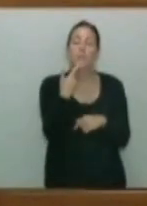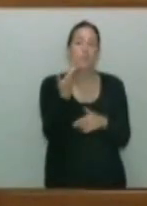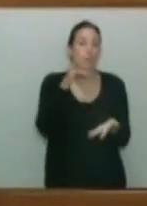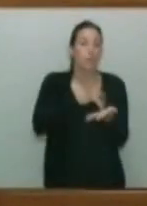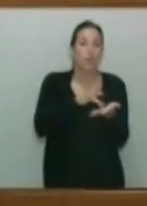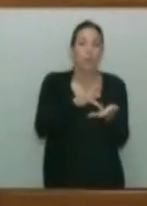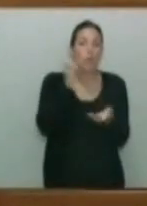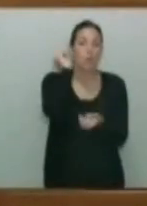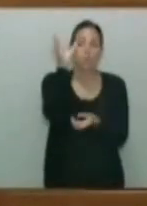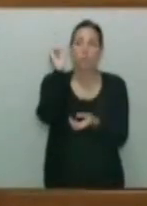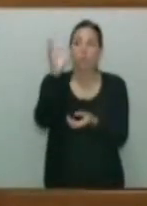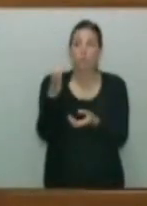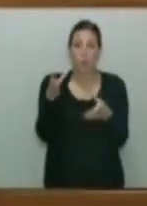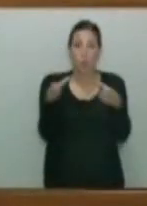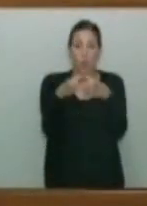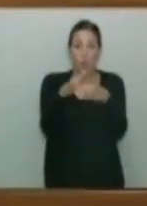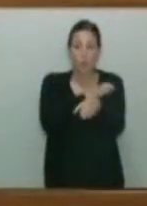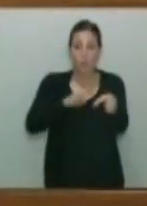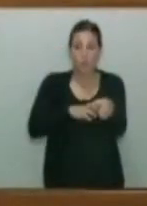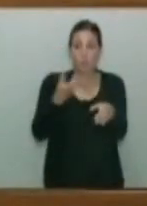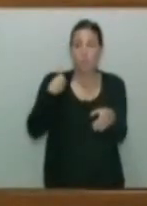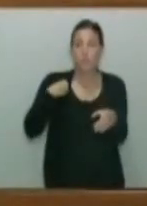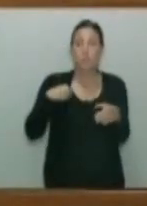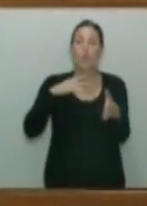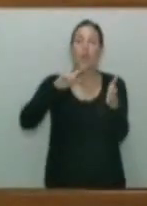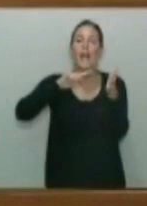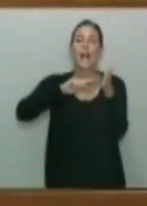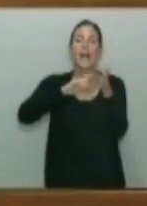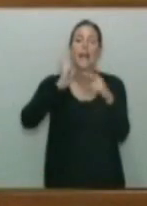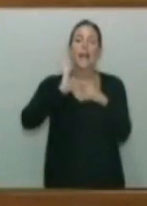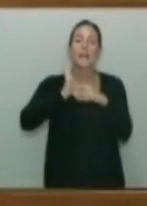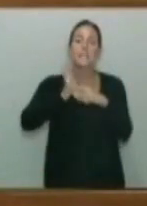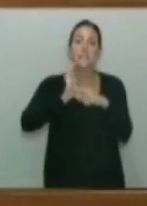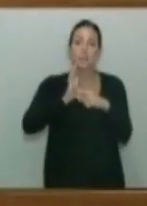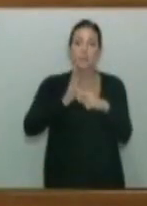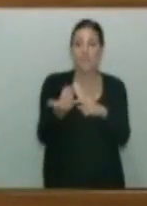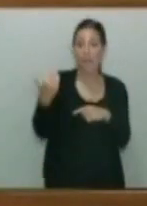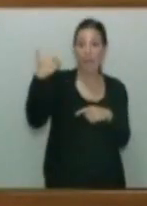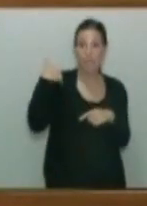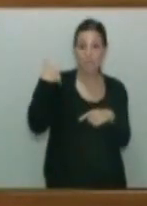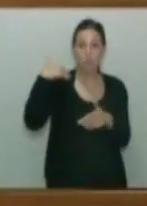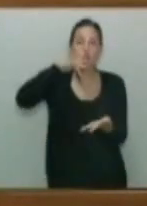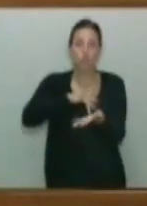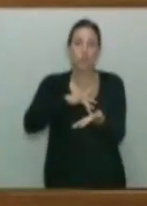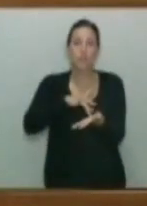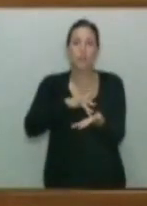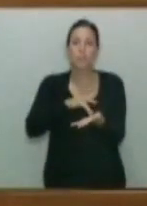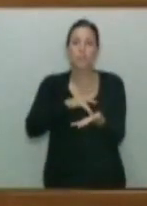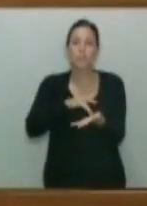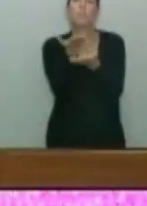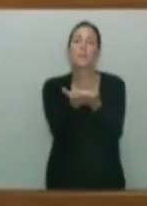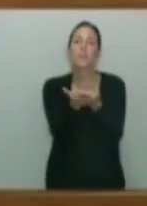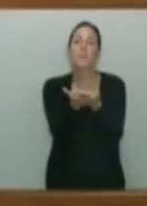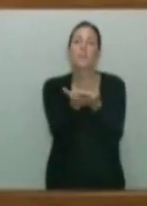y donde han tenido mayoría absoluta. Acaba de pasar en Castilla-La Mancha recientemente, en el día de ayer, donde no solo se ha propiciado un cambio de norma electoral,